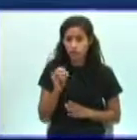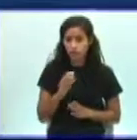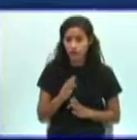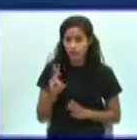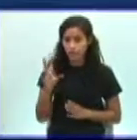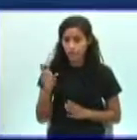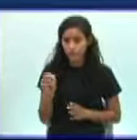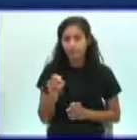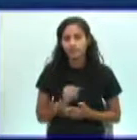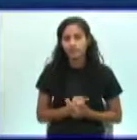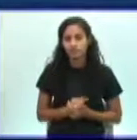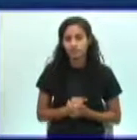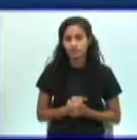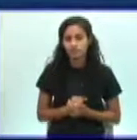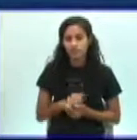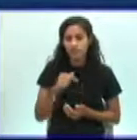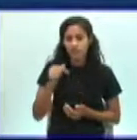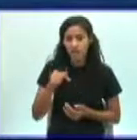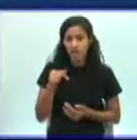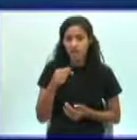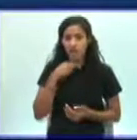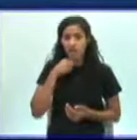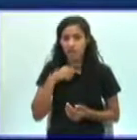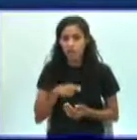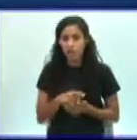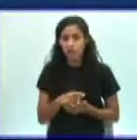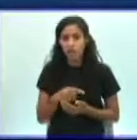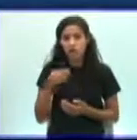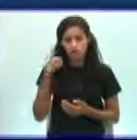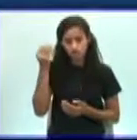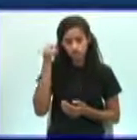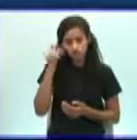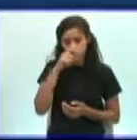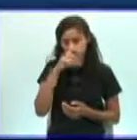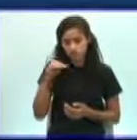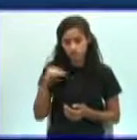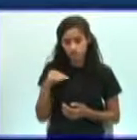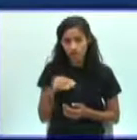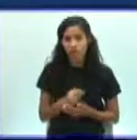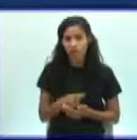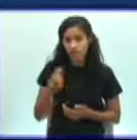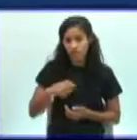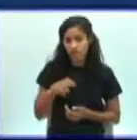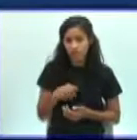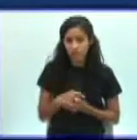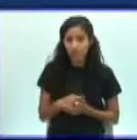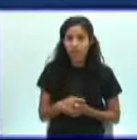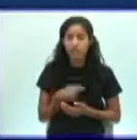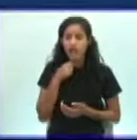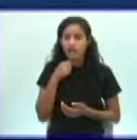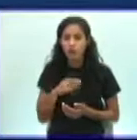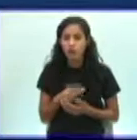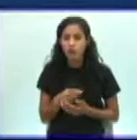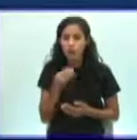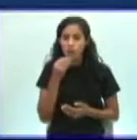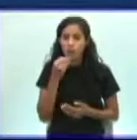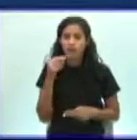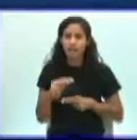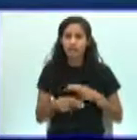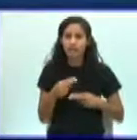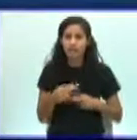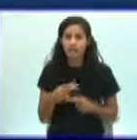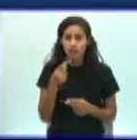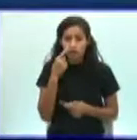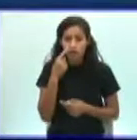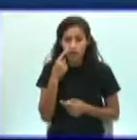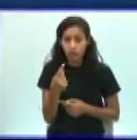al 20. En este sentido, ya nuestros niños y niñas tienen que ser capaces de